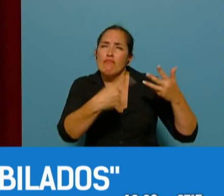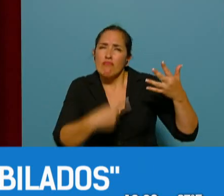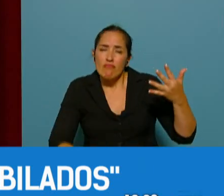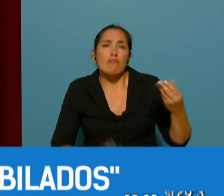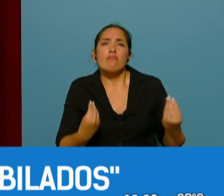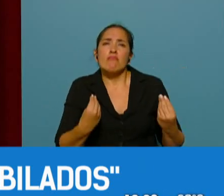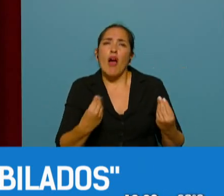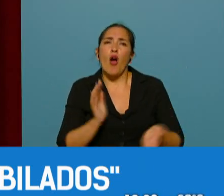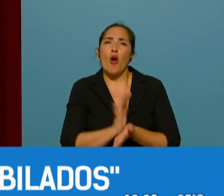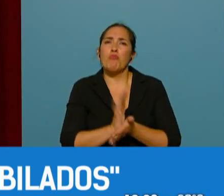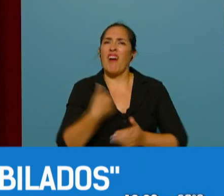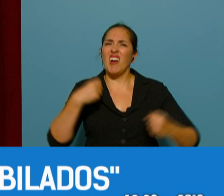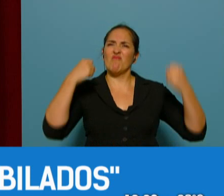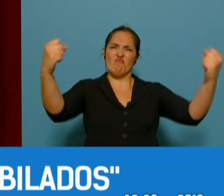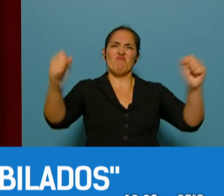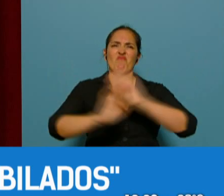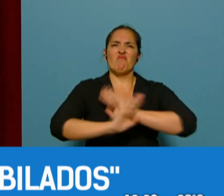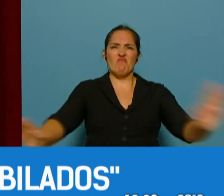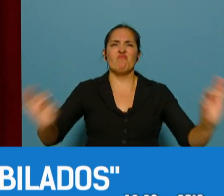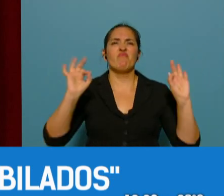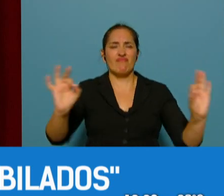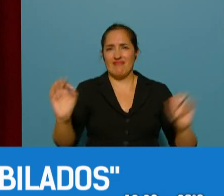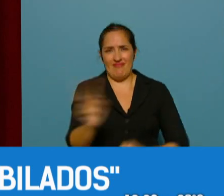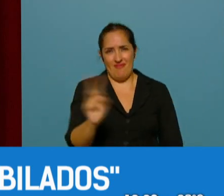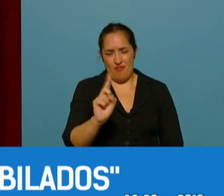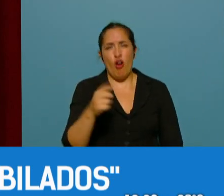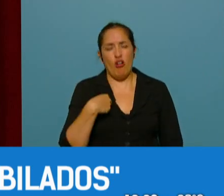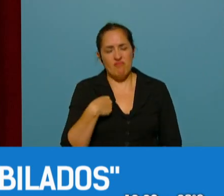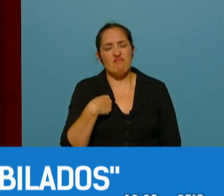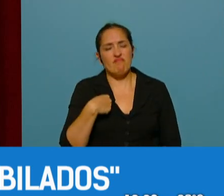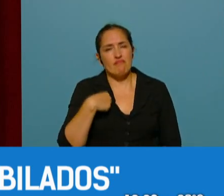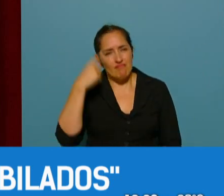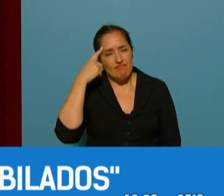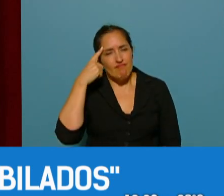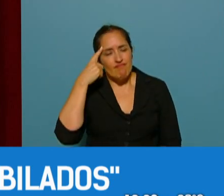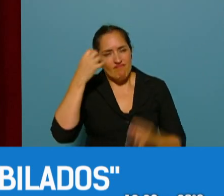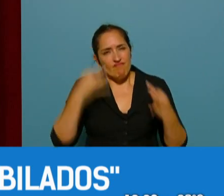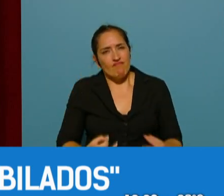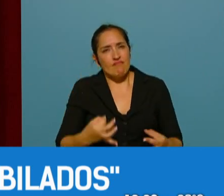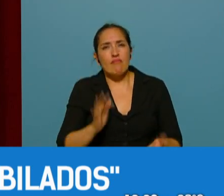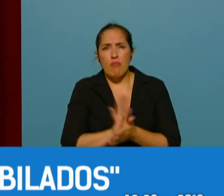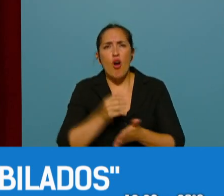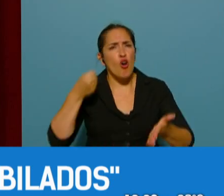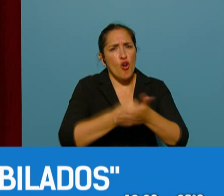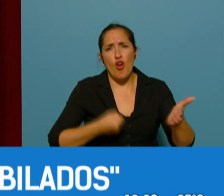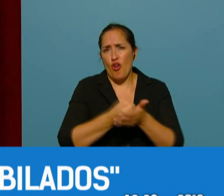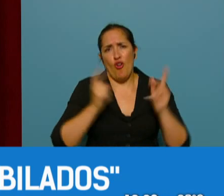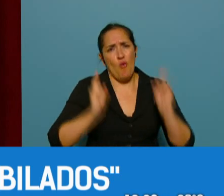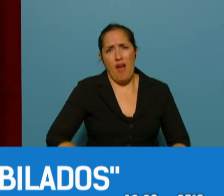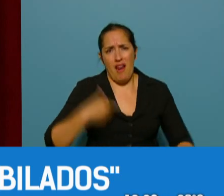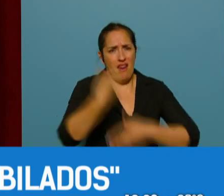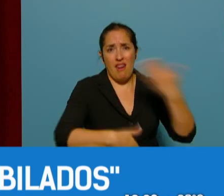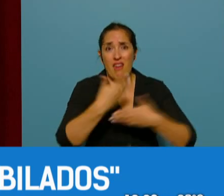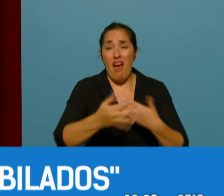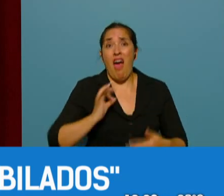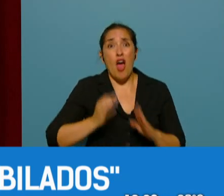manera expresa un sentimiento triunfalista. Somos conscientes de que esta batalla aún no terminó. Entre fines